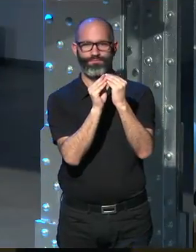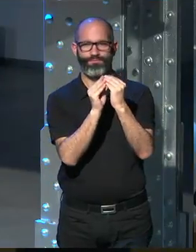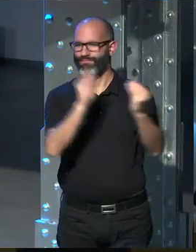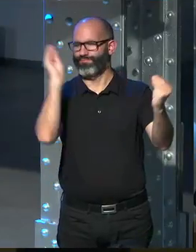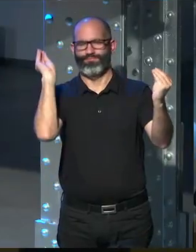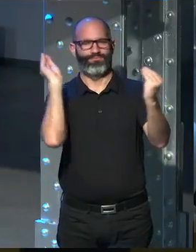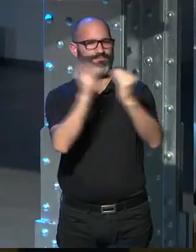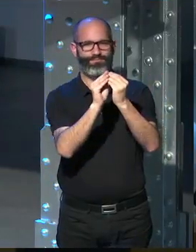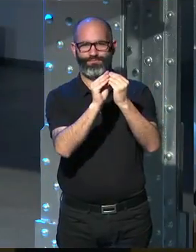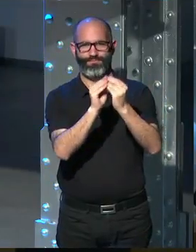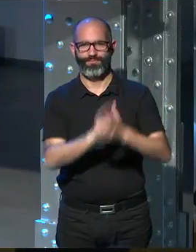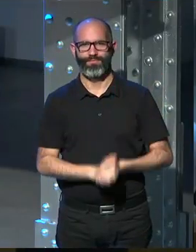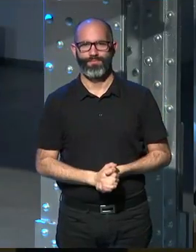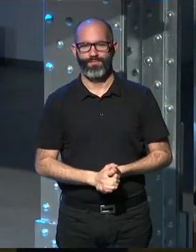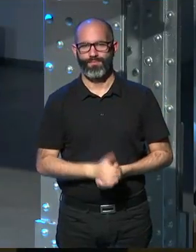Exactamente lo mismo.